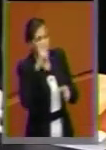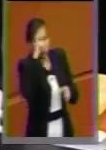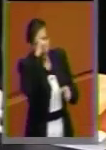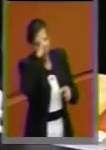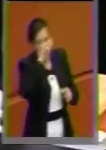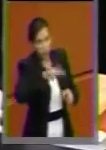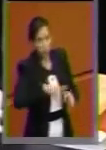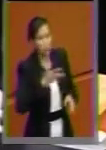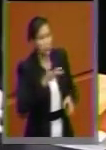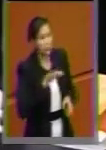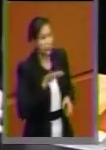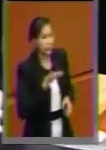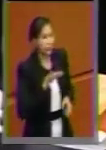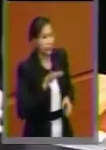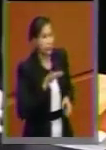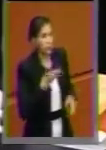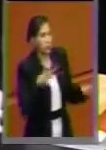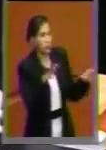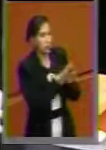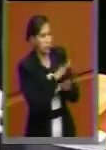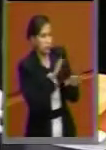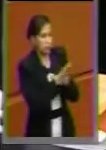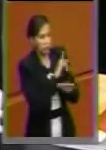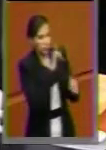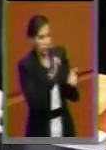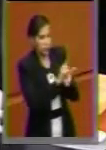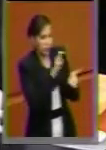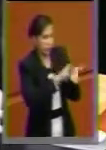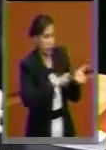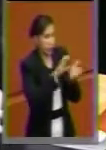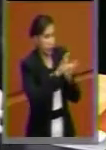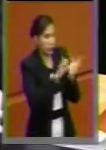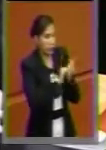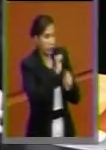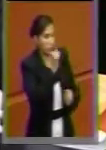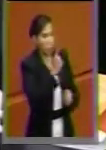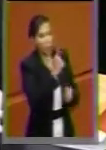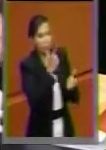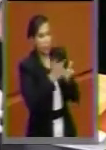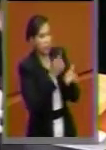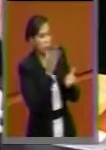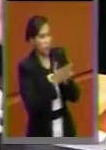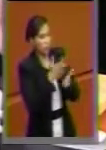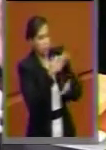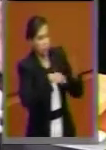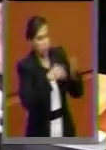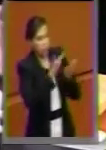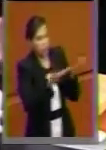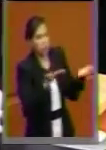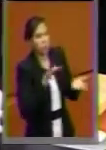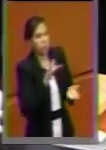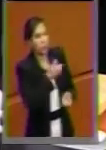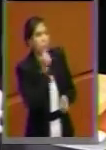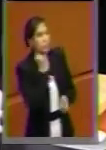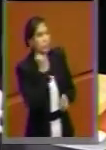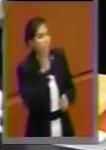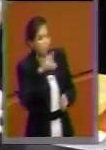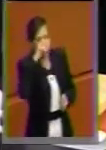es reformar la constitución ya no digamos una ley subjetiva aquí está el senador